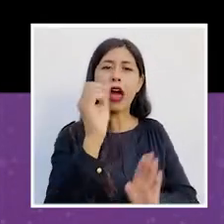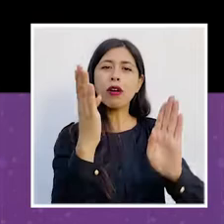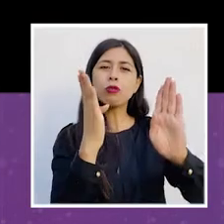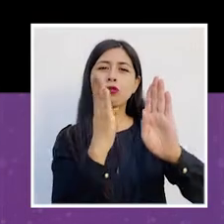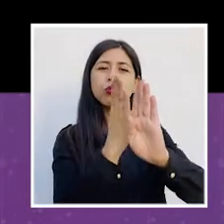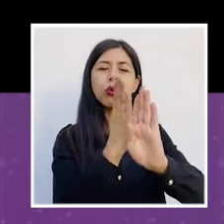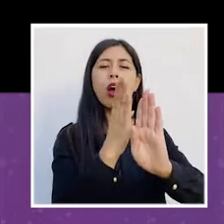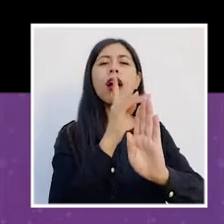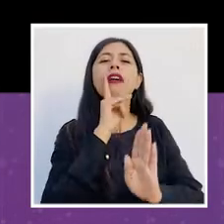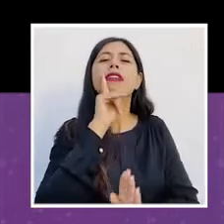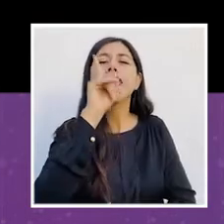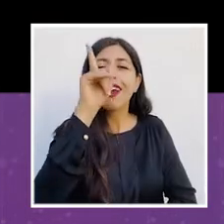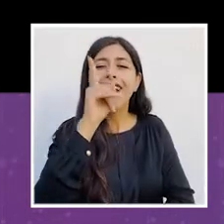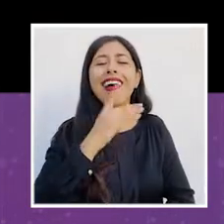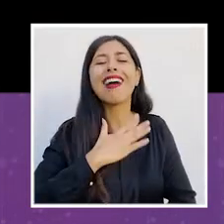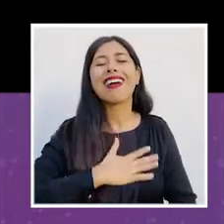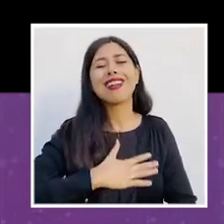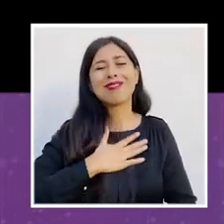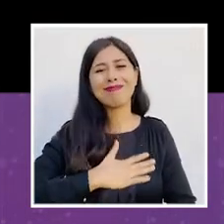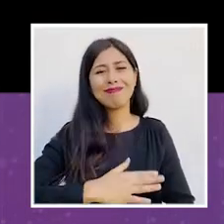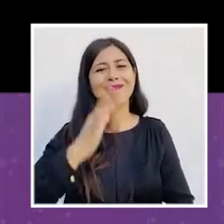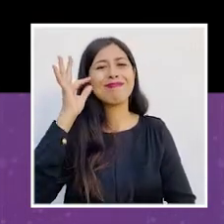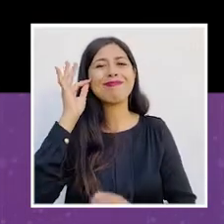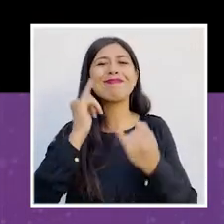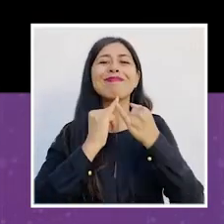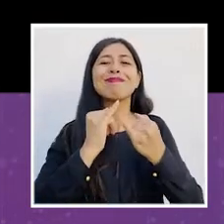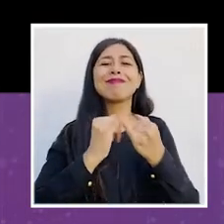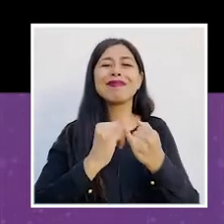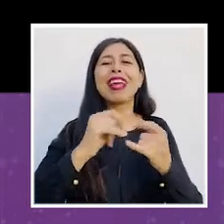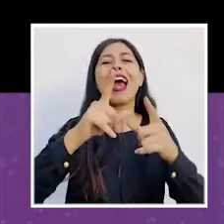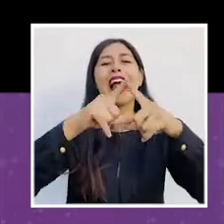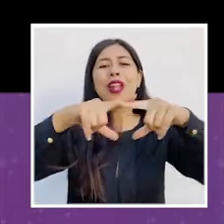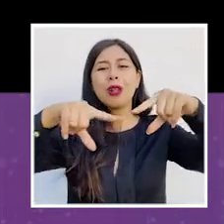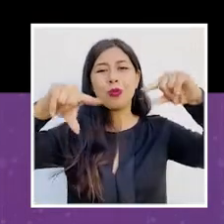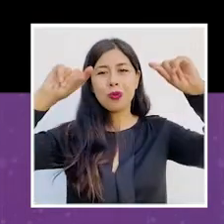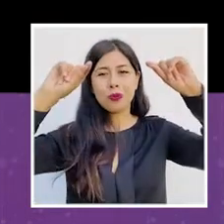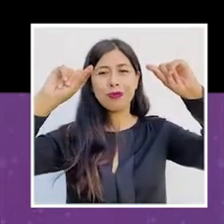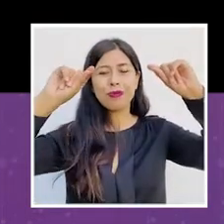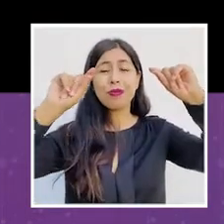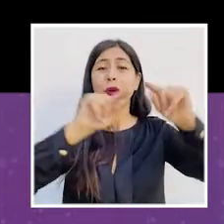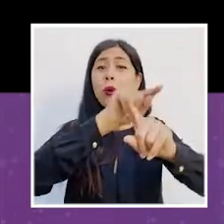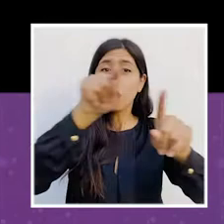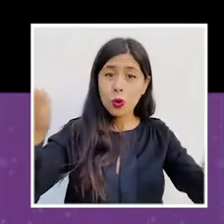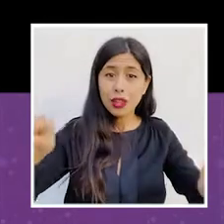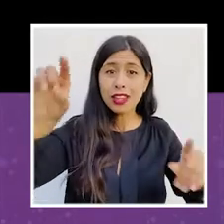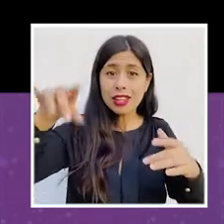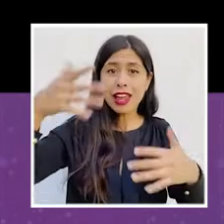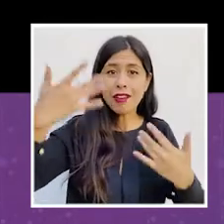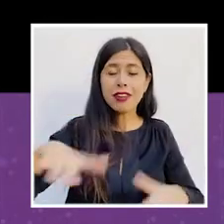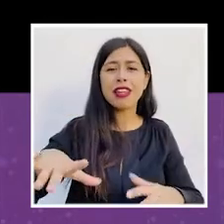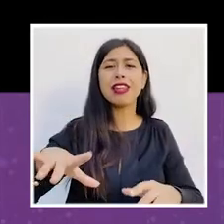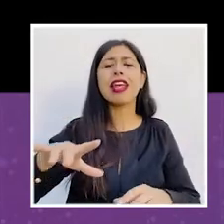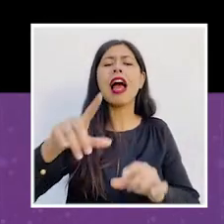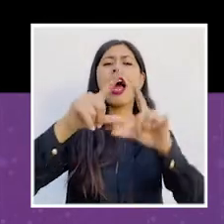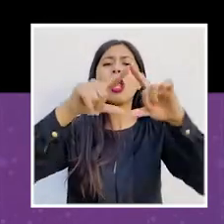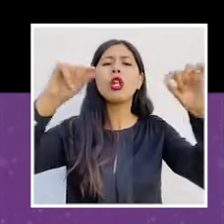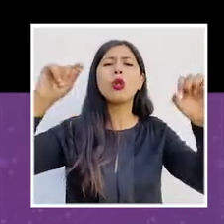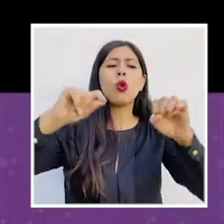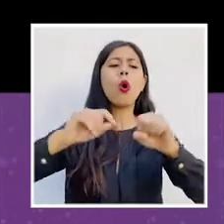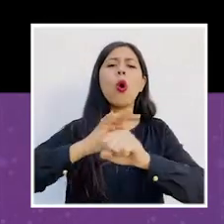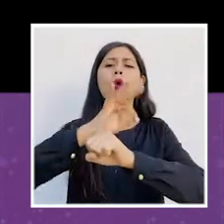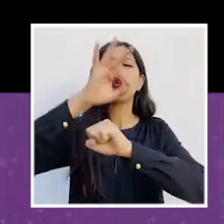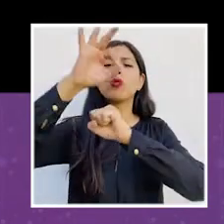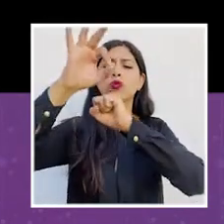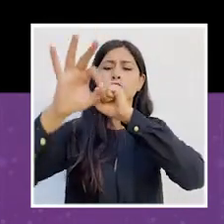Obviamente, me refiero a nuestra querida amiga, la luna. Como ustedes saben, la luna da una